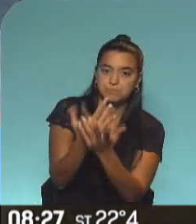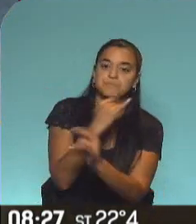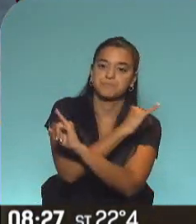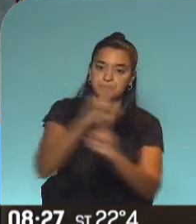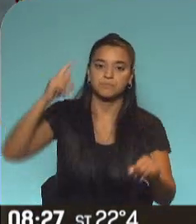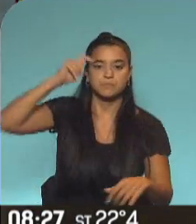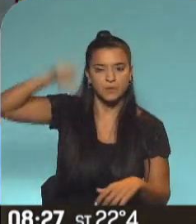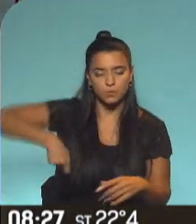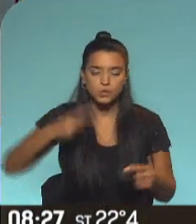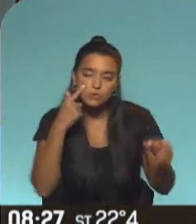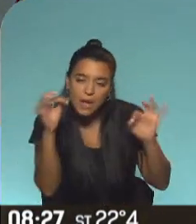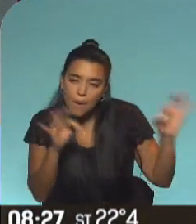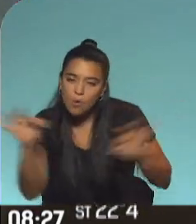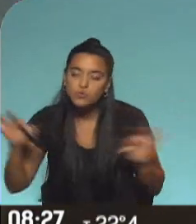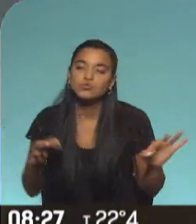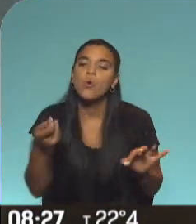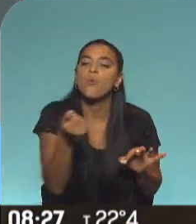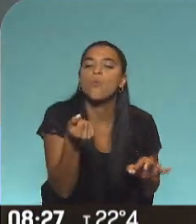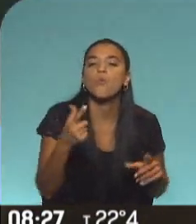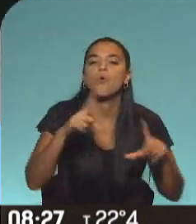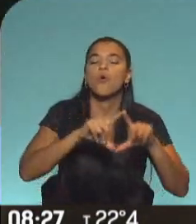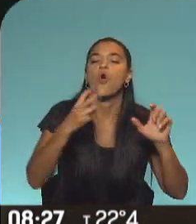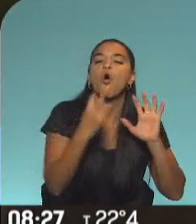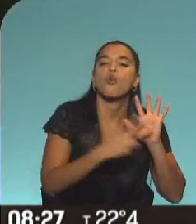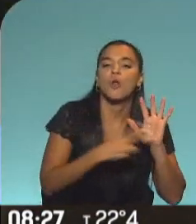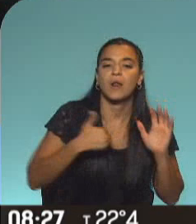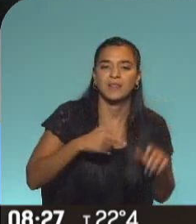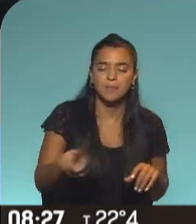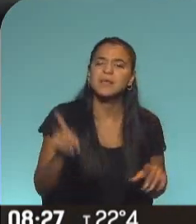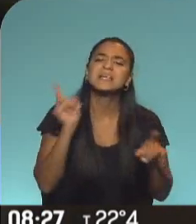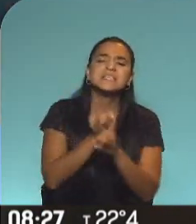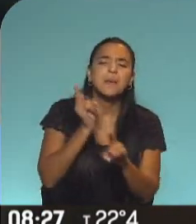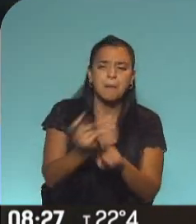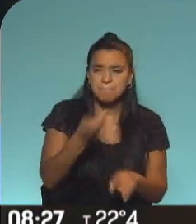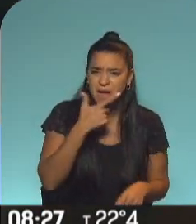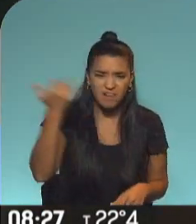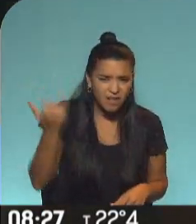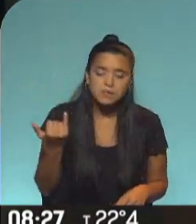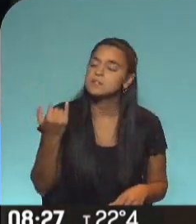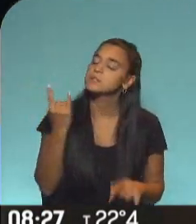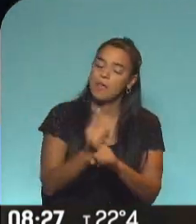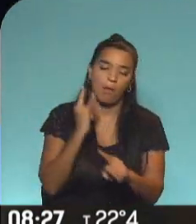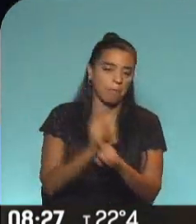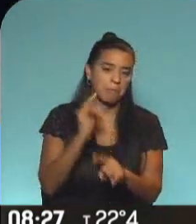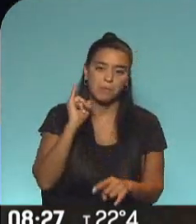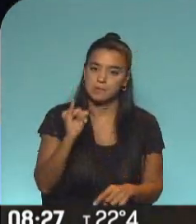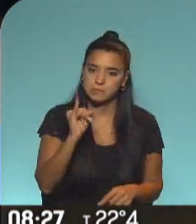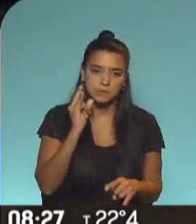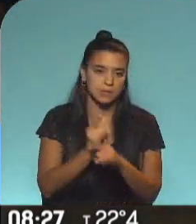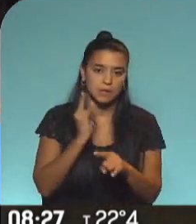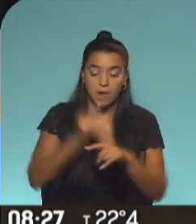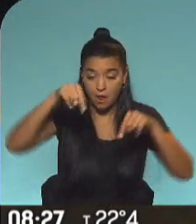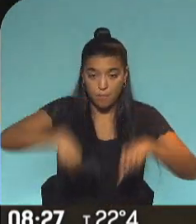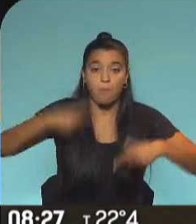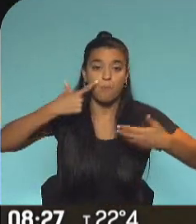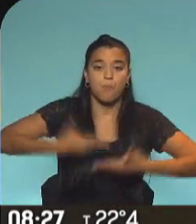de un tribunal evaluador de cuánto cuesta el Correo Argentino. Que siempre dice, tuvo a los Macri dando vueltas. Absolutamente. Siempre. Absolutamente. Y esto que vamos a